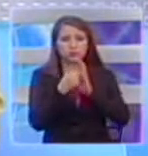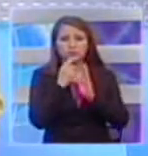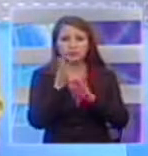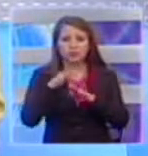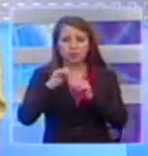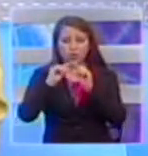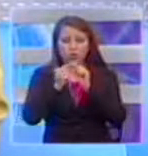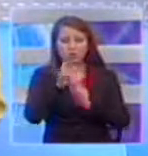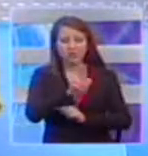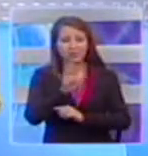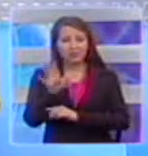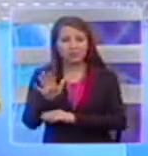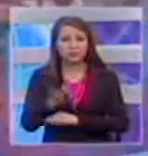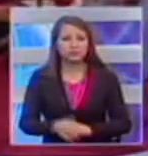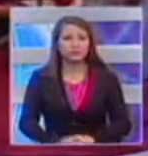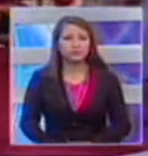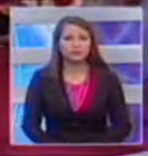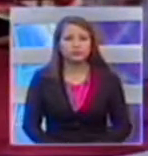régimen.